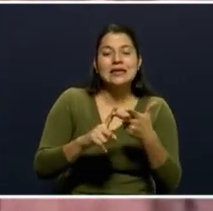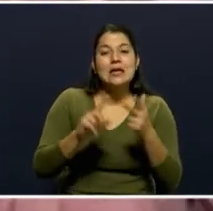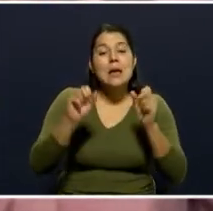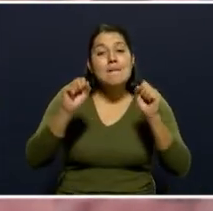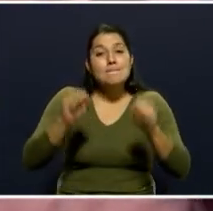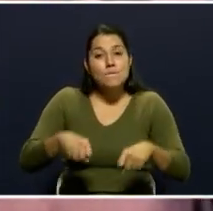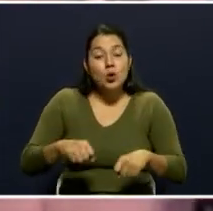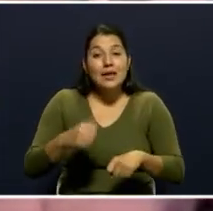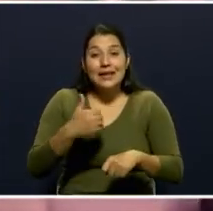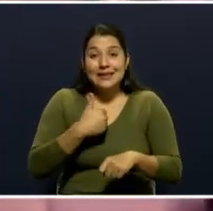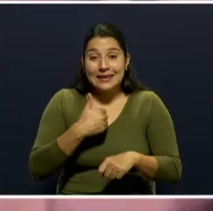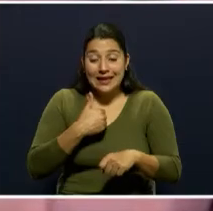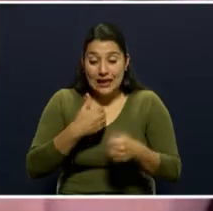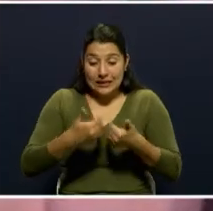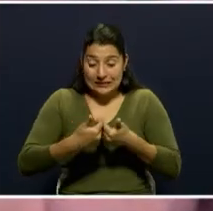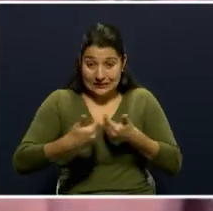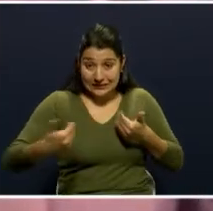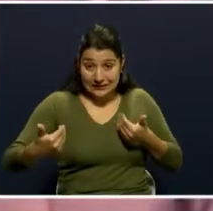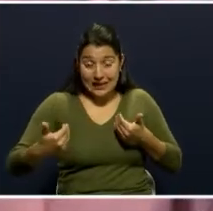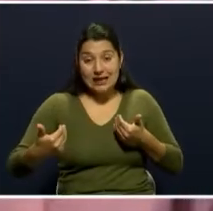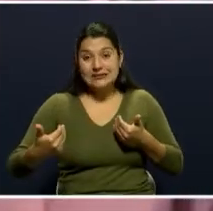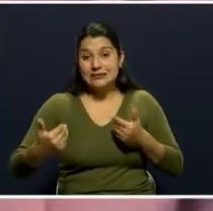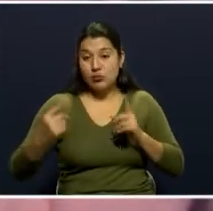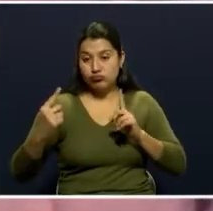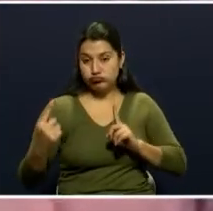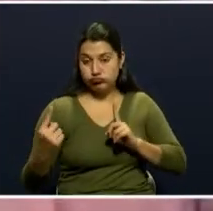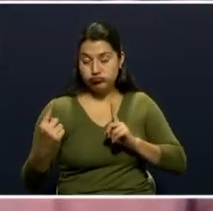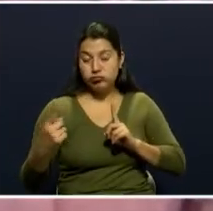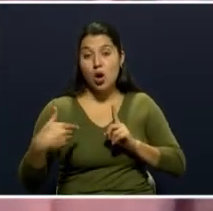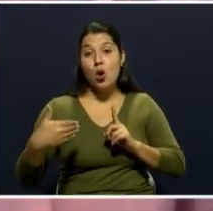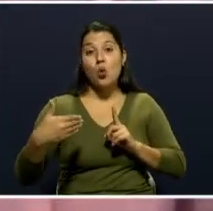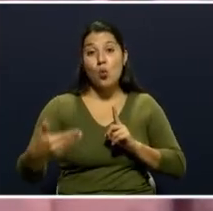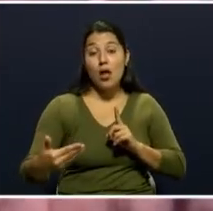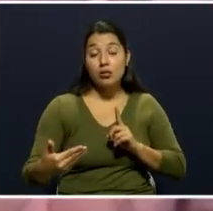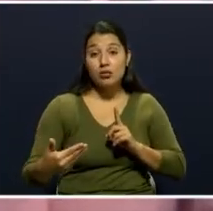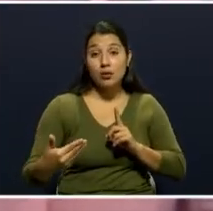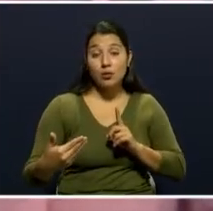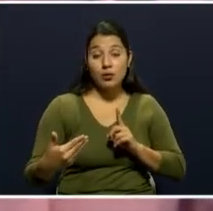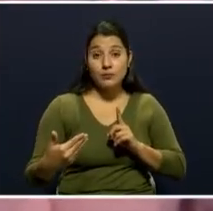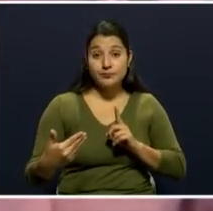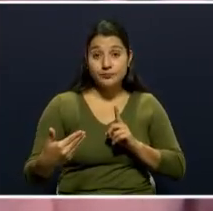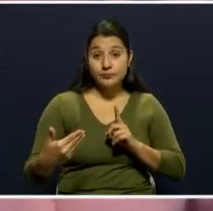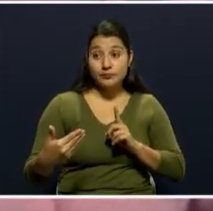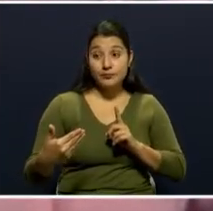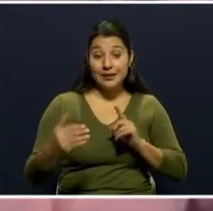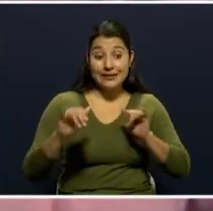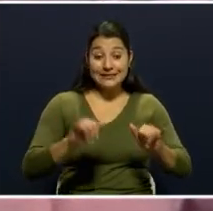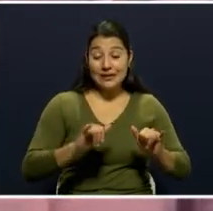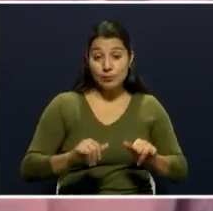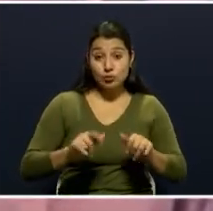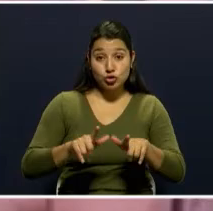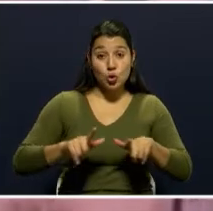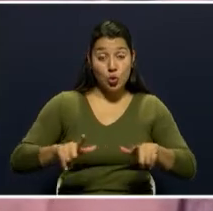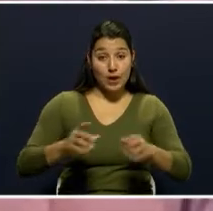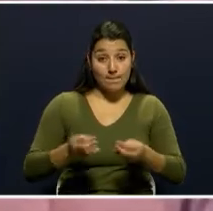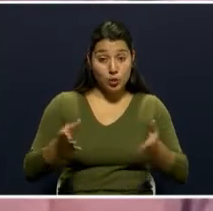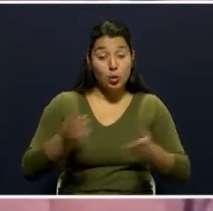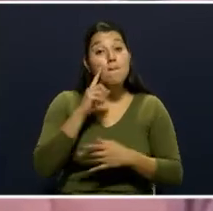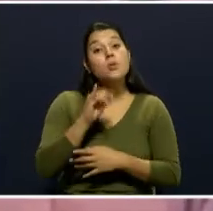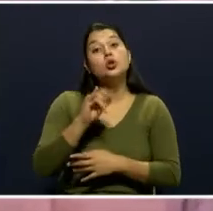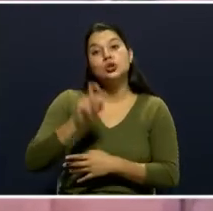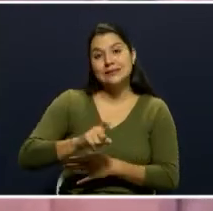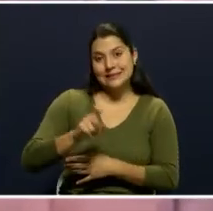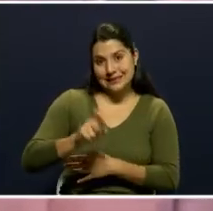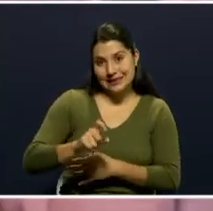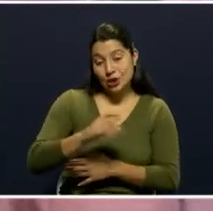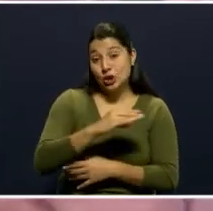poder tener ese distanciamiento con las otras personas cuando estamos en lugares públicos. Por eso es tan necesario. Y